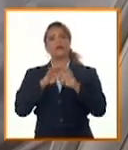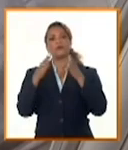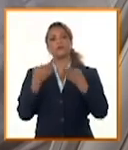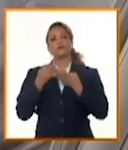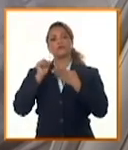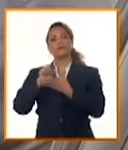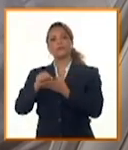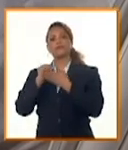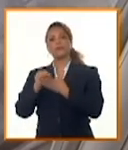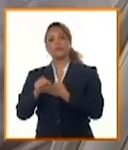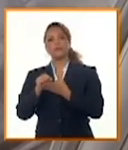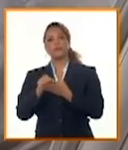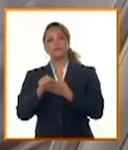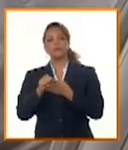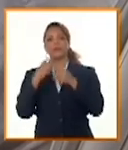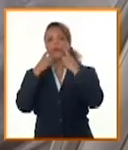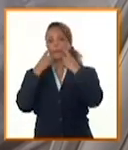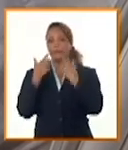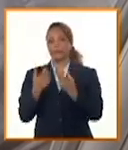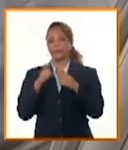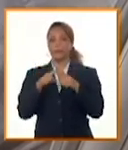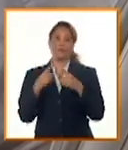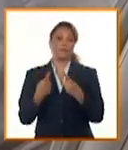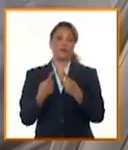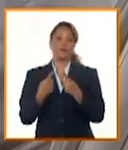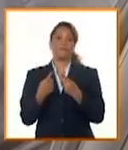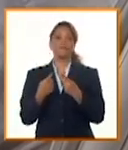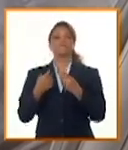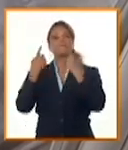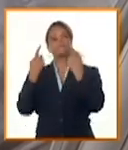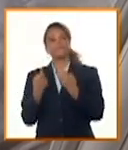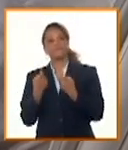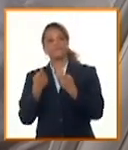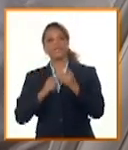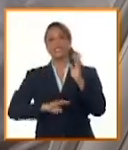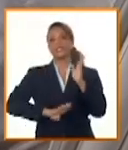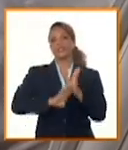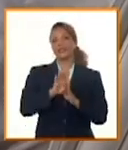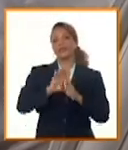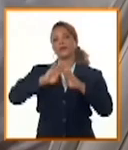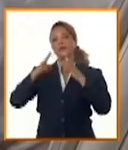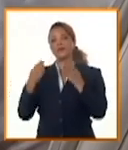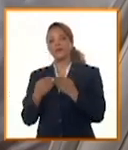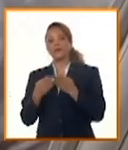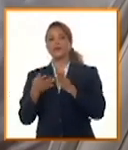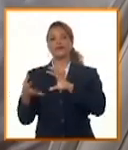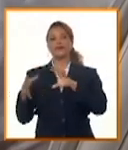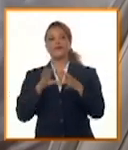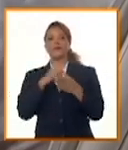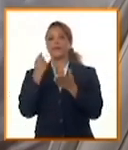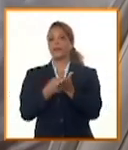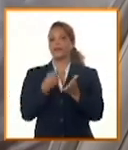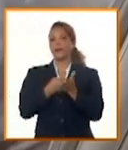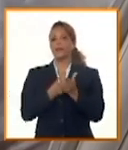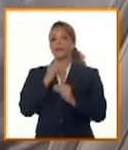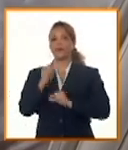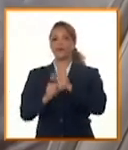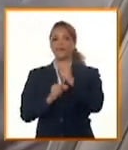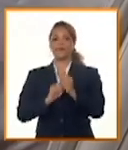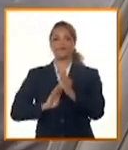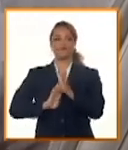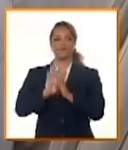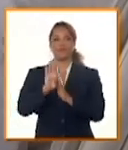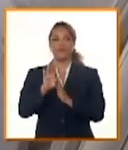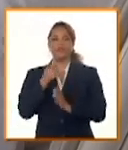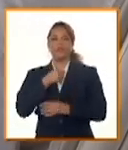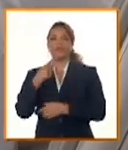servicios ministro porque evidentemente también necesitará el desarrollo de todas esas pasarelas cada vez más que ya son en